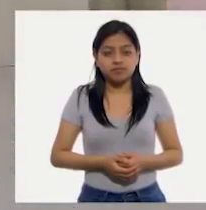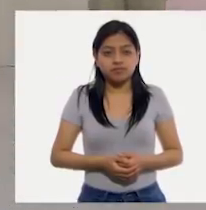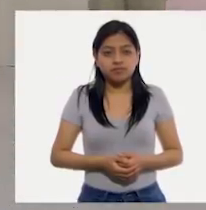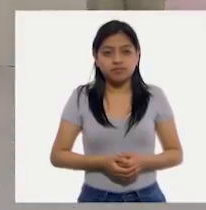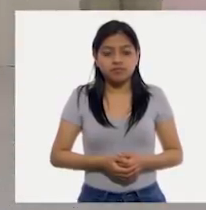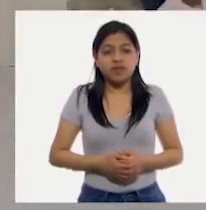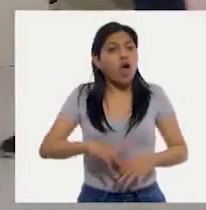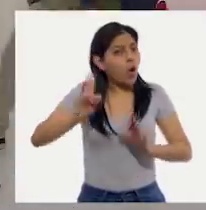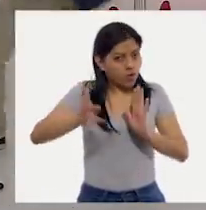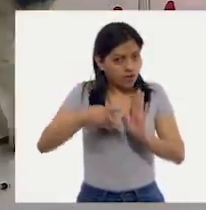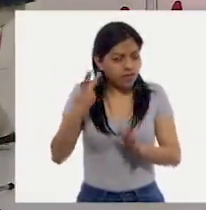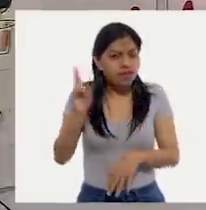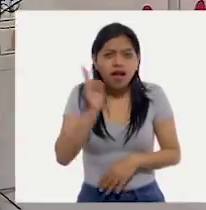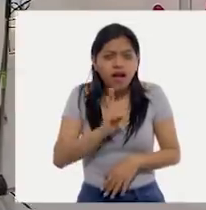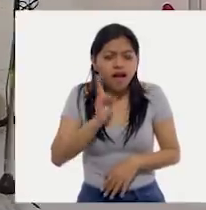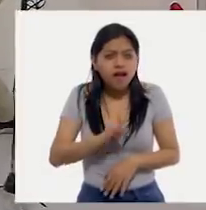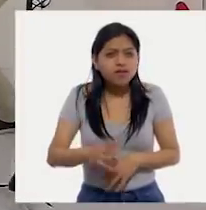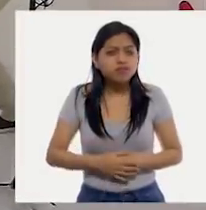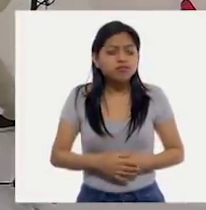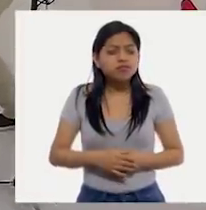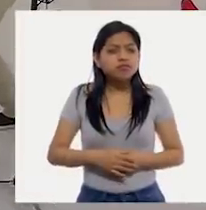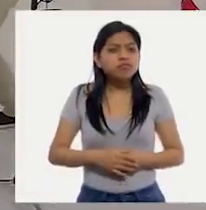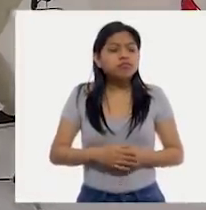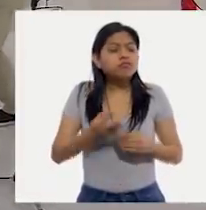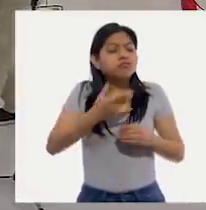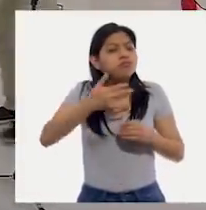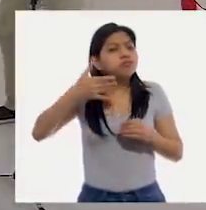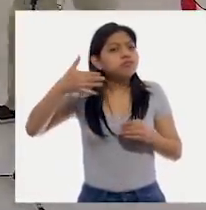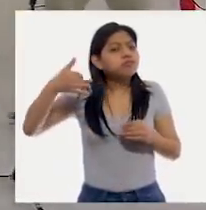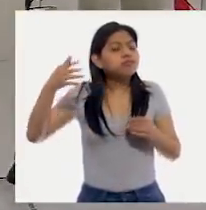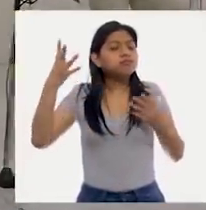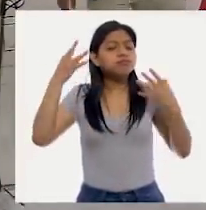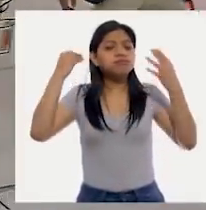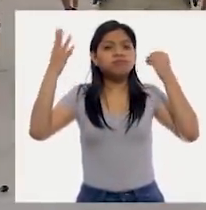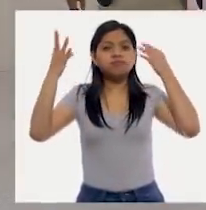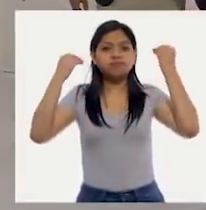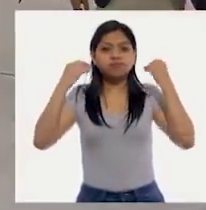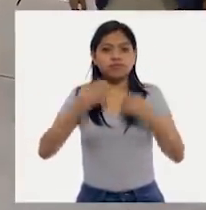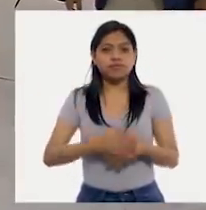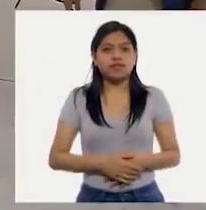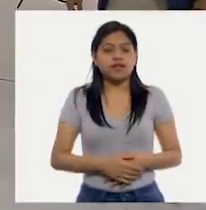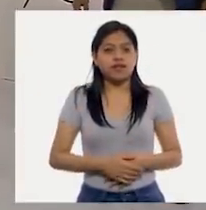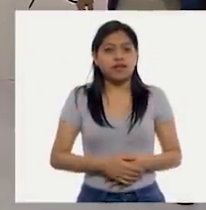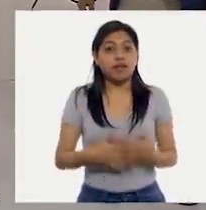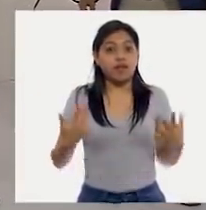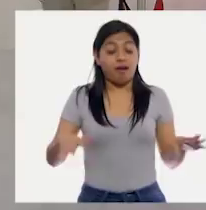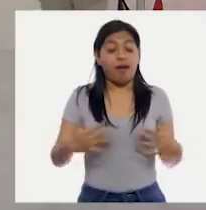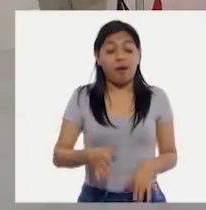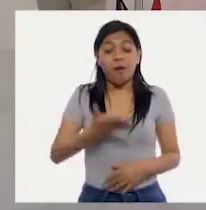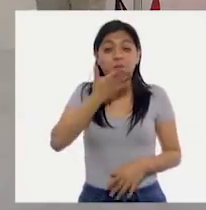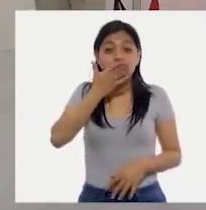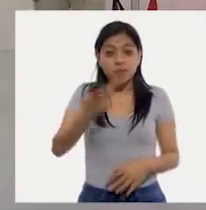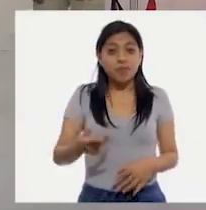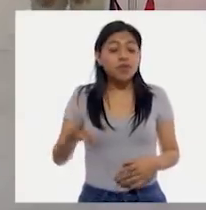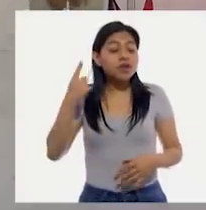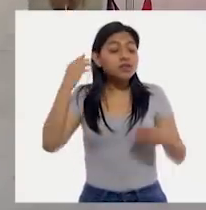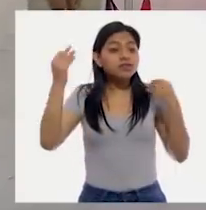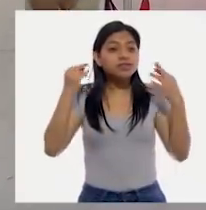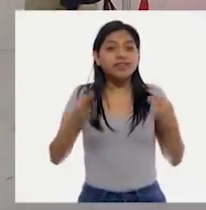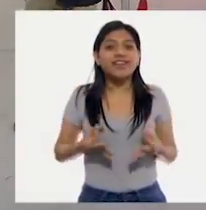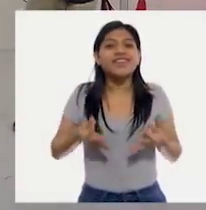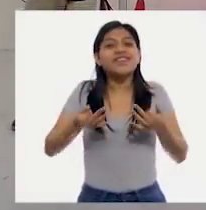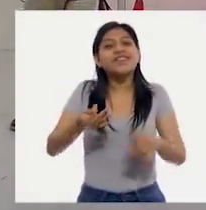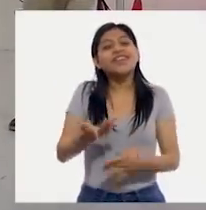A ver, lo voy a hacer otra vez. Bueno, para mí que suena súper bien. ¡Te